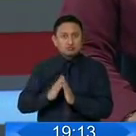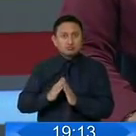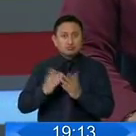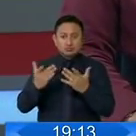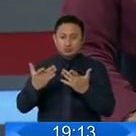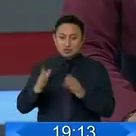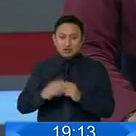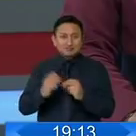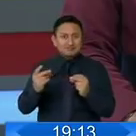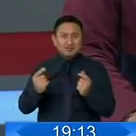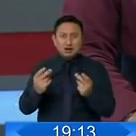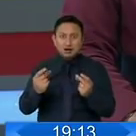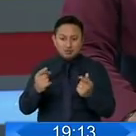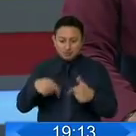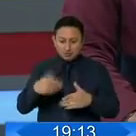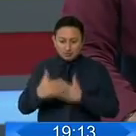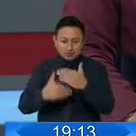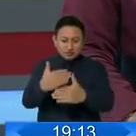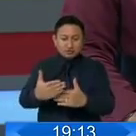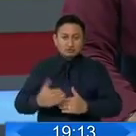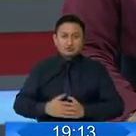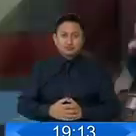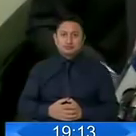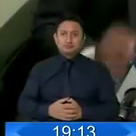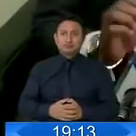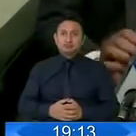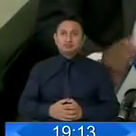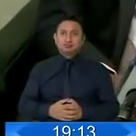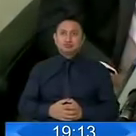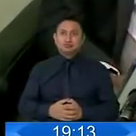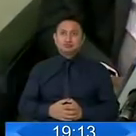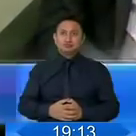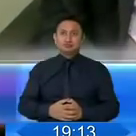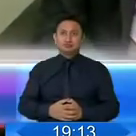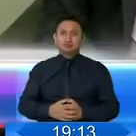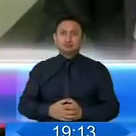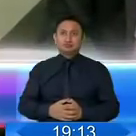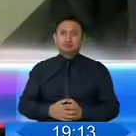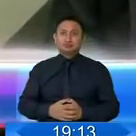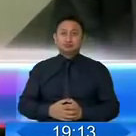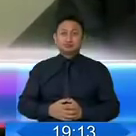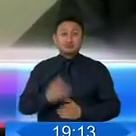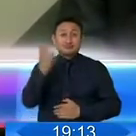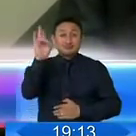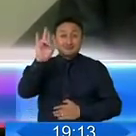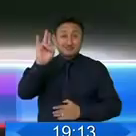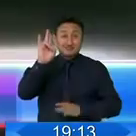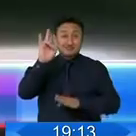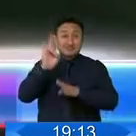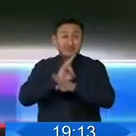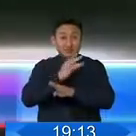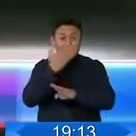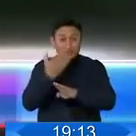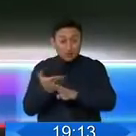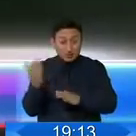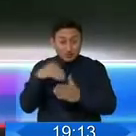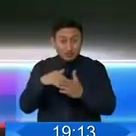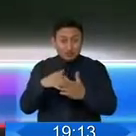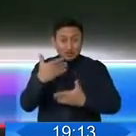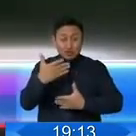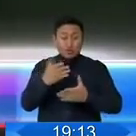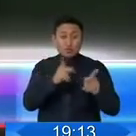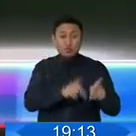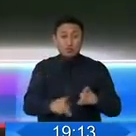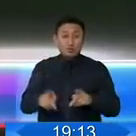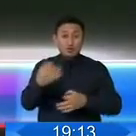la celeridad del proceso. Cabe recalcar algo. Por séptima ocasión fue suspendida la audiencia preparatoria de